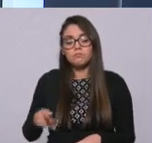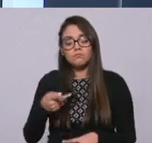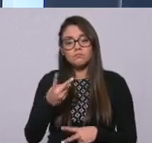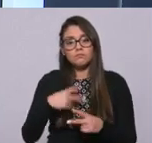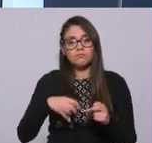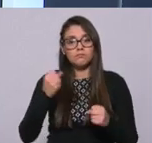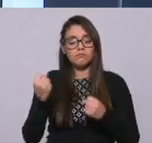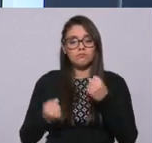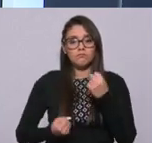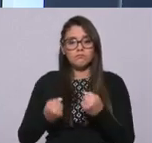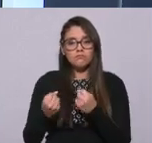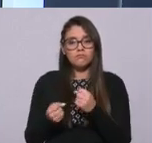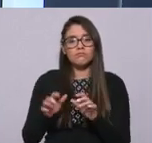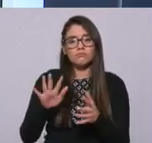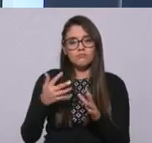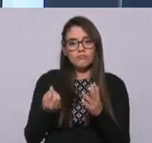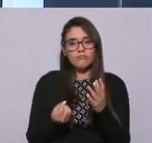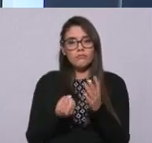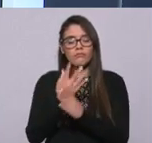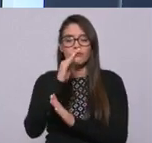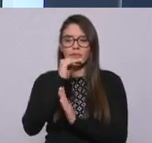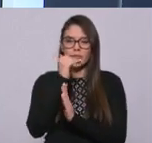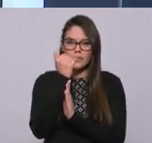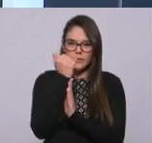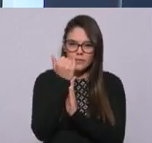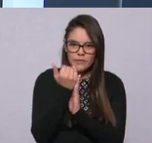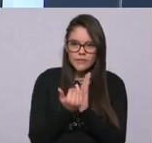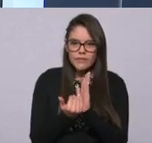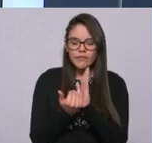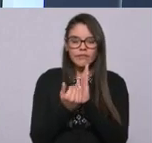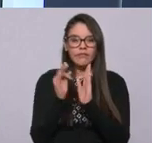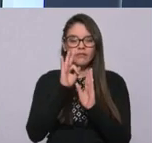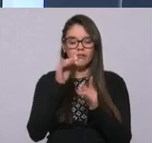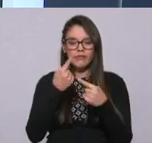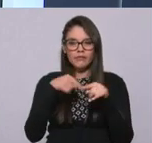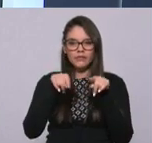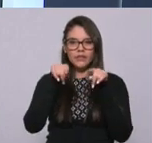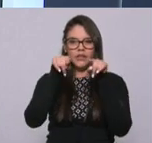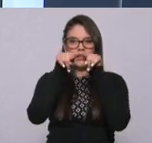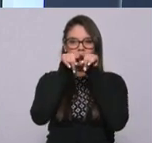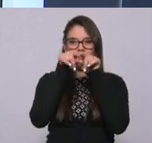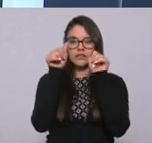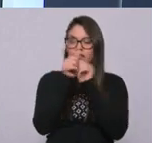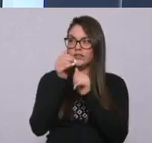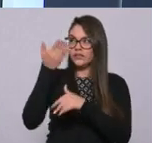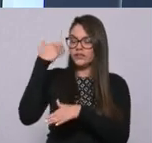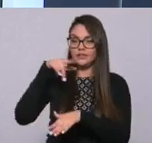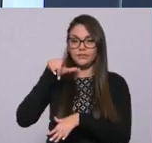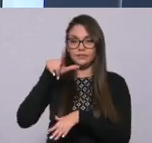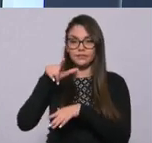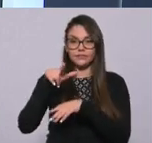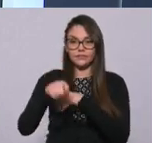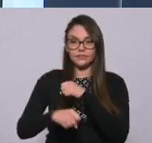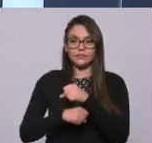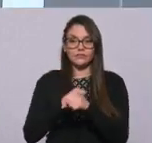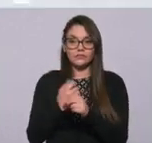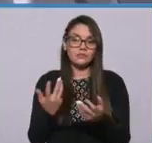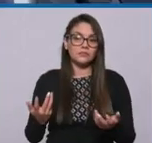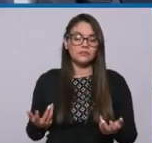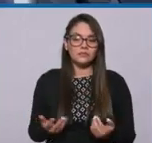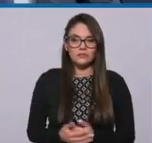alcohol, ¿en cuánto se habrá reducido si lo comparamos con hace 17 años? Bueno,